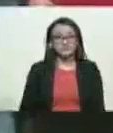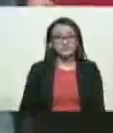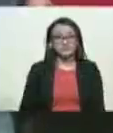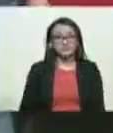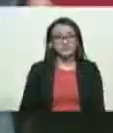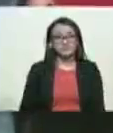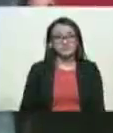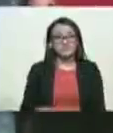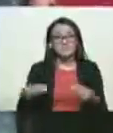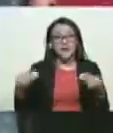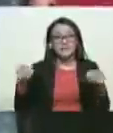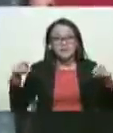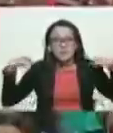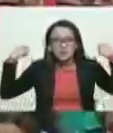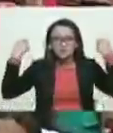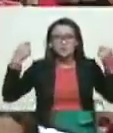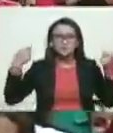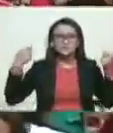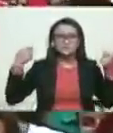plástico